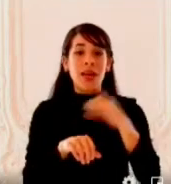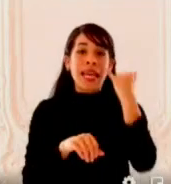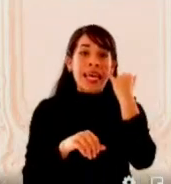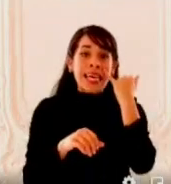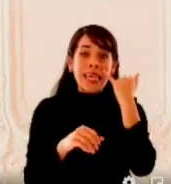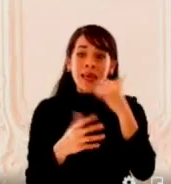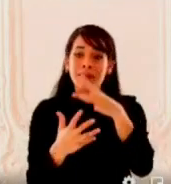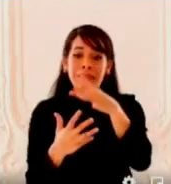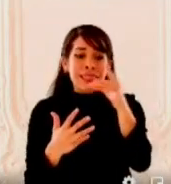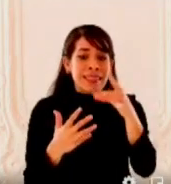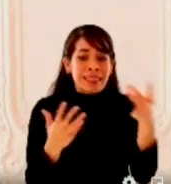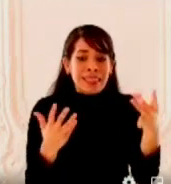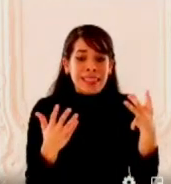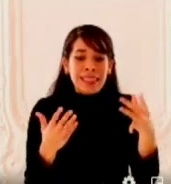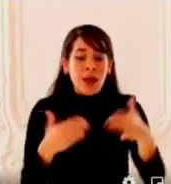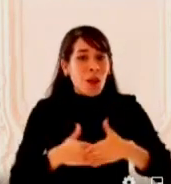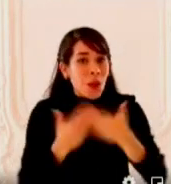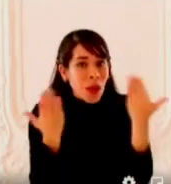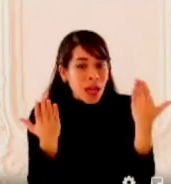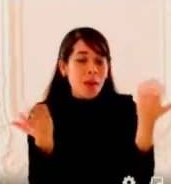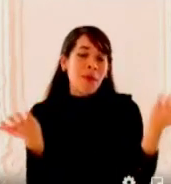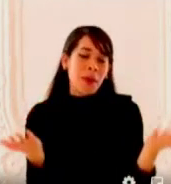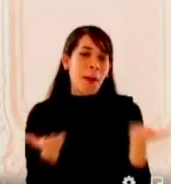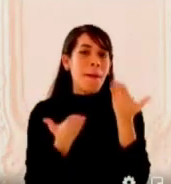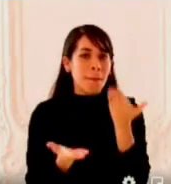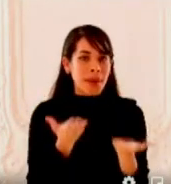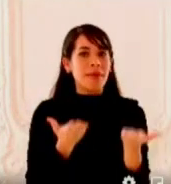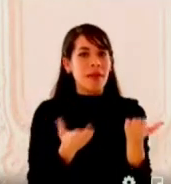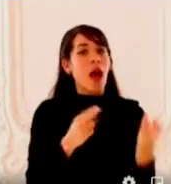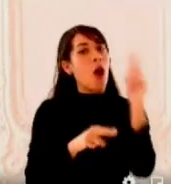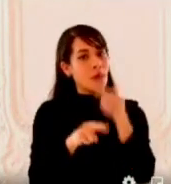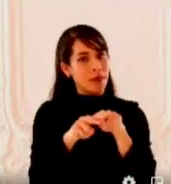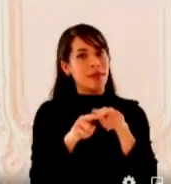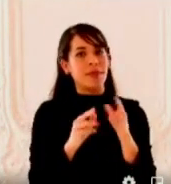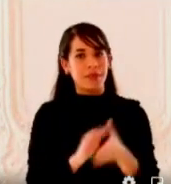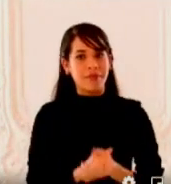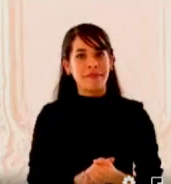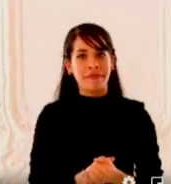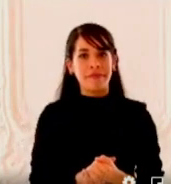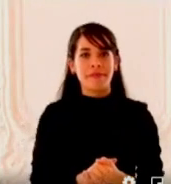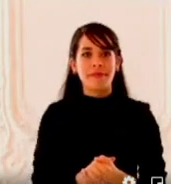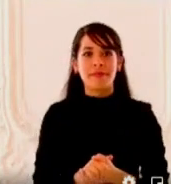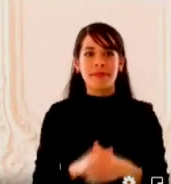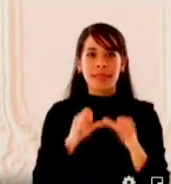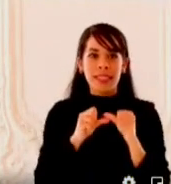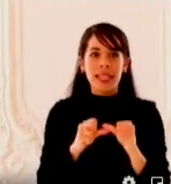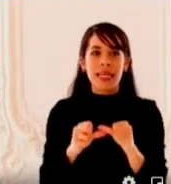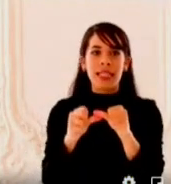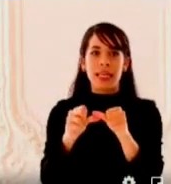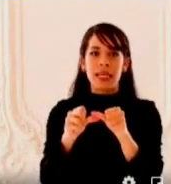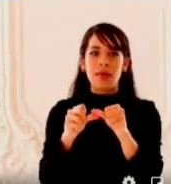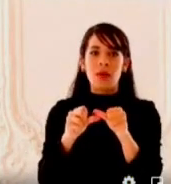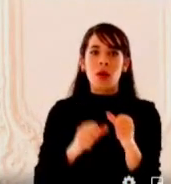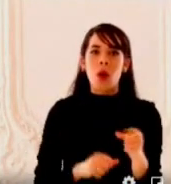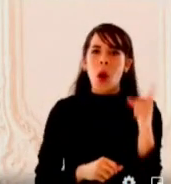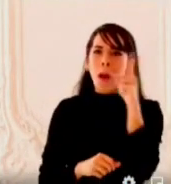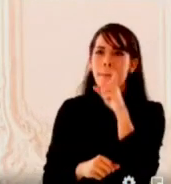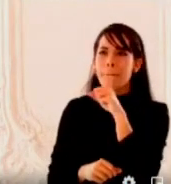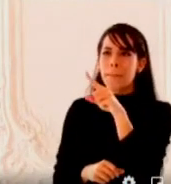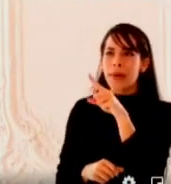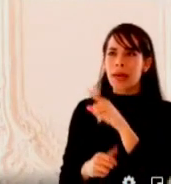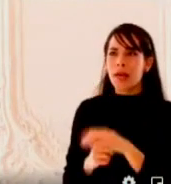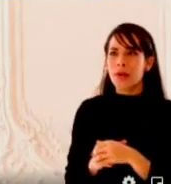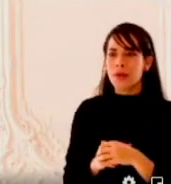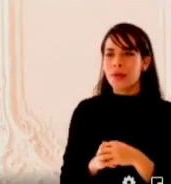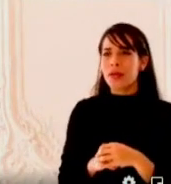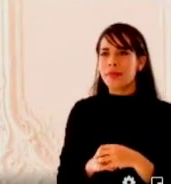es que entonces puede venir un aumento. Continuamos con Celia Hernández, Foro Noticioso. Sí, buenos días. Quería preguntarle a Manuel